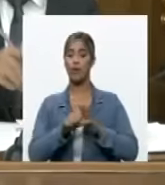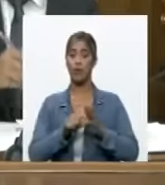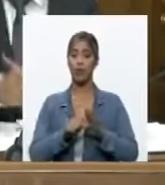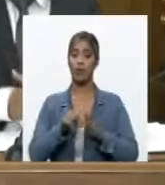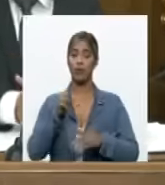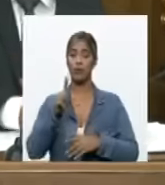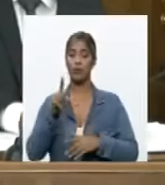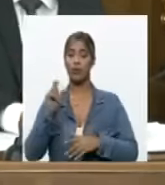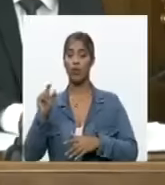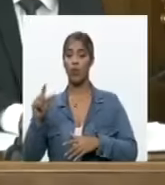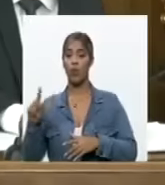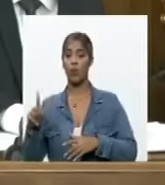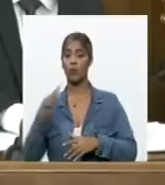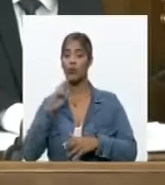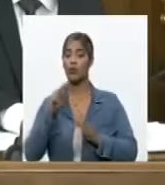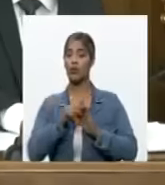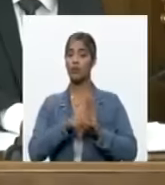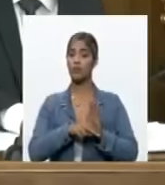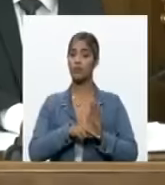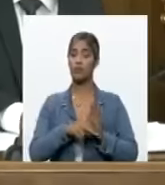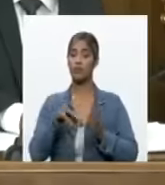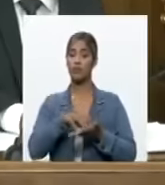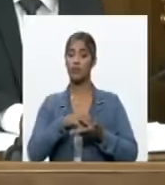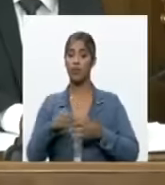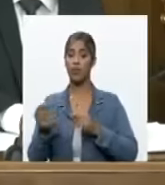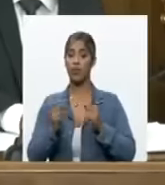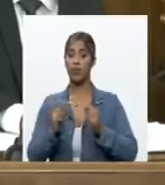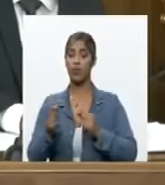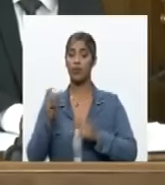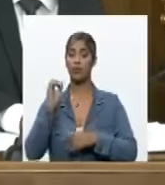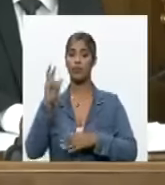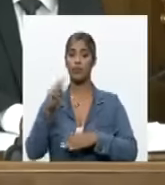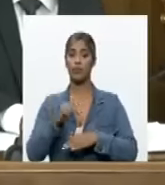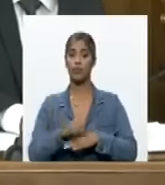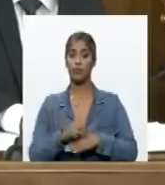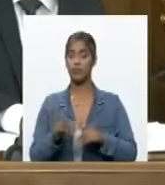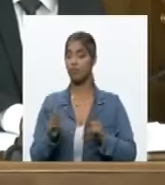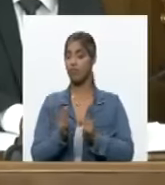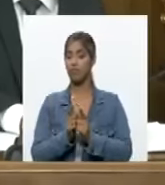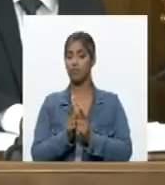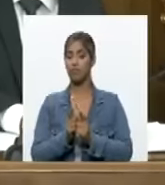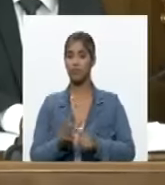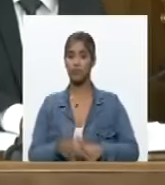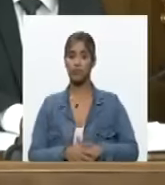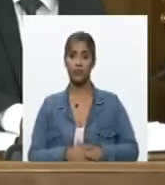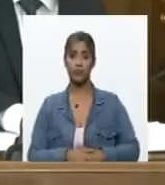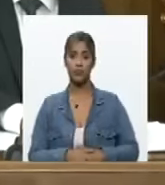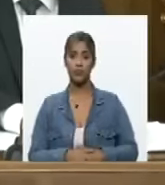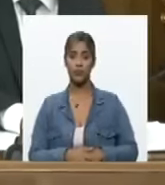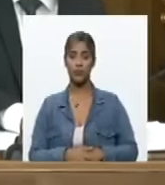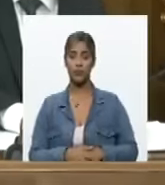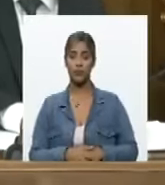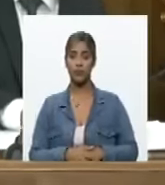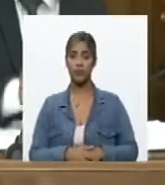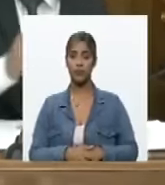artículo 111 del Reglamento Interior y Debates de la Asamblea Nacional. Es todo, ciudadano primer